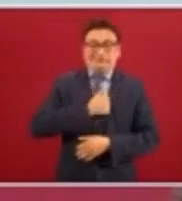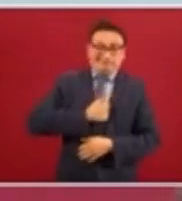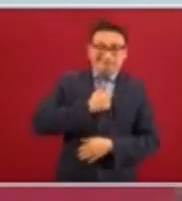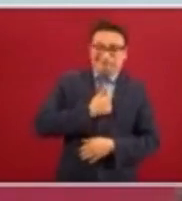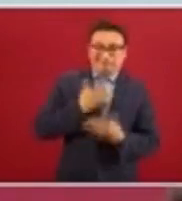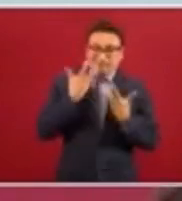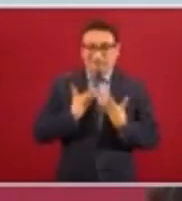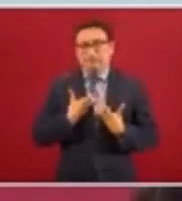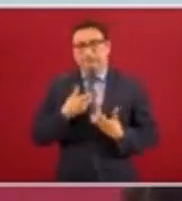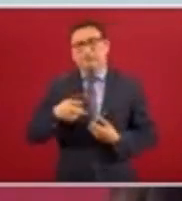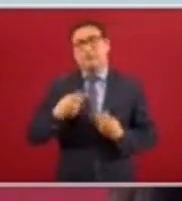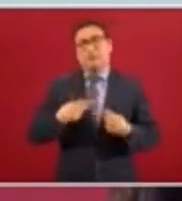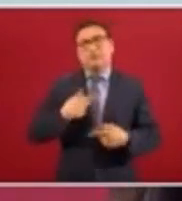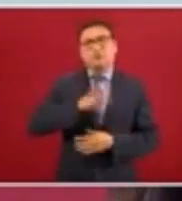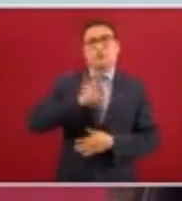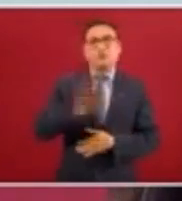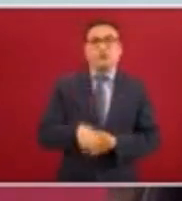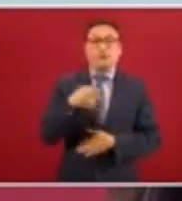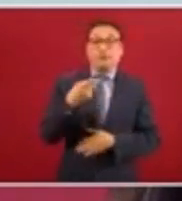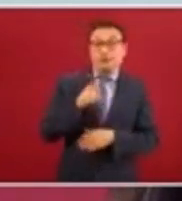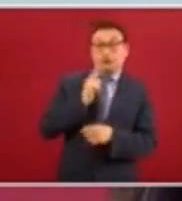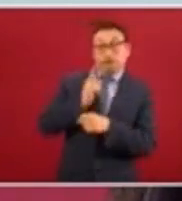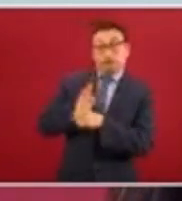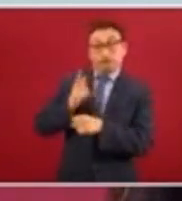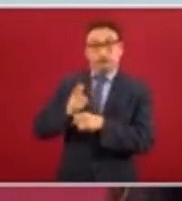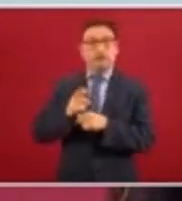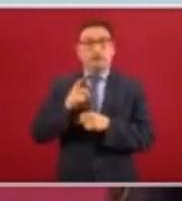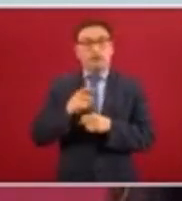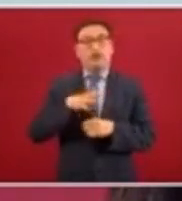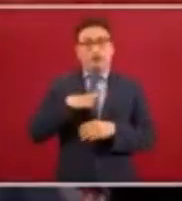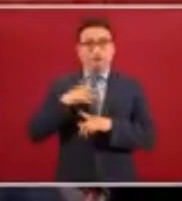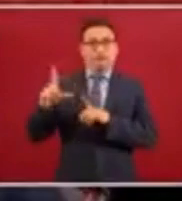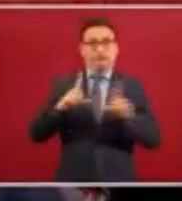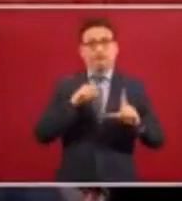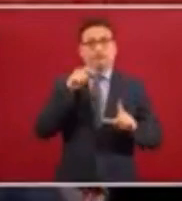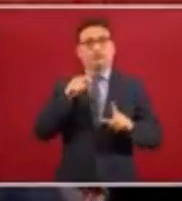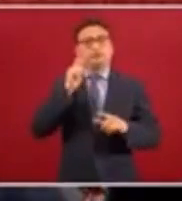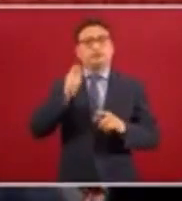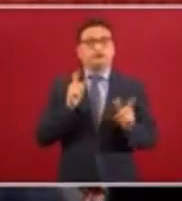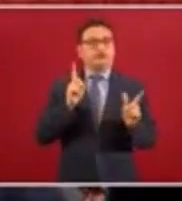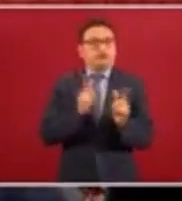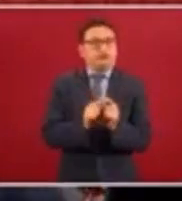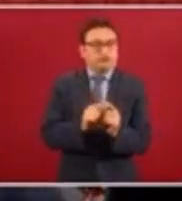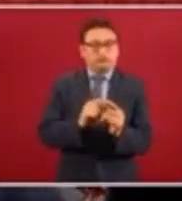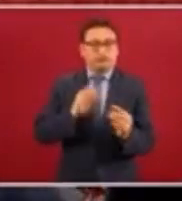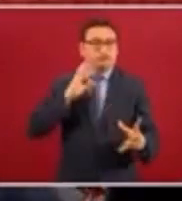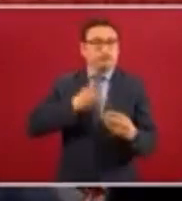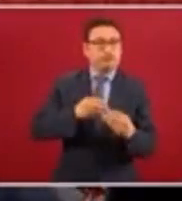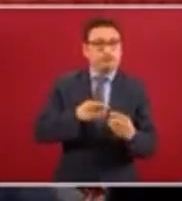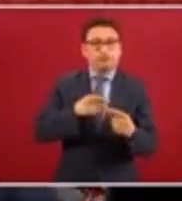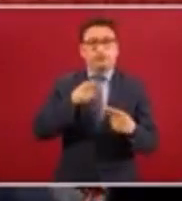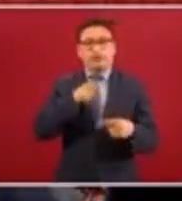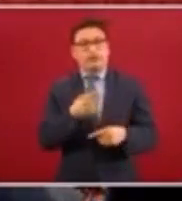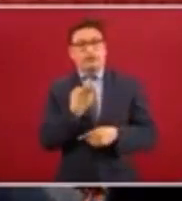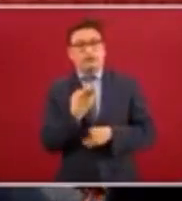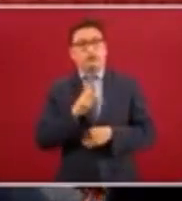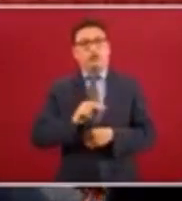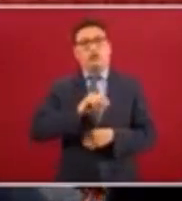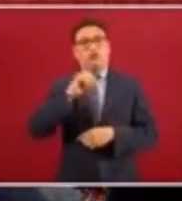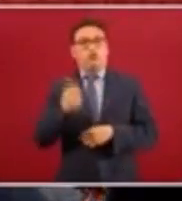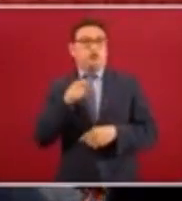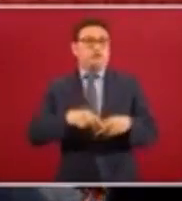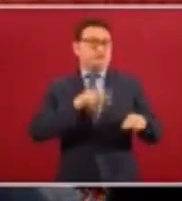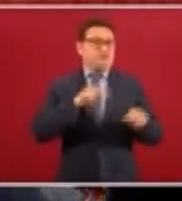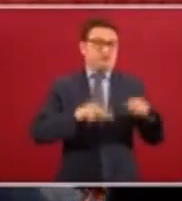desafortunadamente, perdieron la vida. Y lo que encontramos se ve en la siguiente diapositiva con el resumen de, bueno, esta no, la siguiente, este